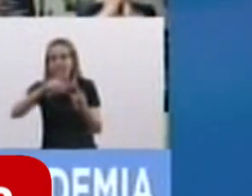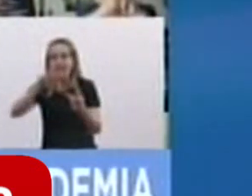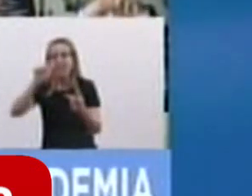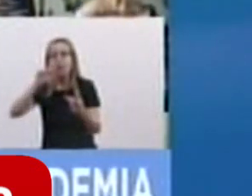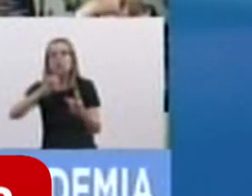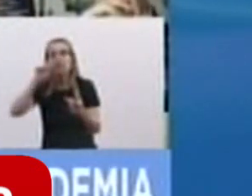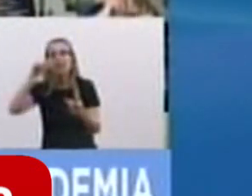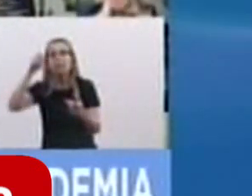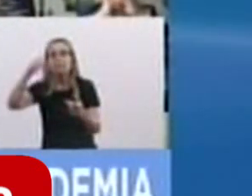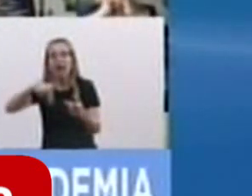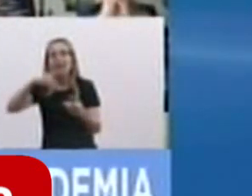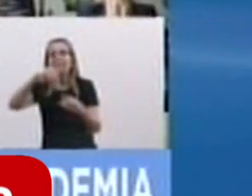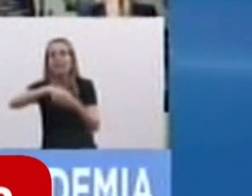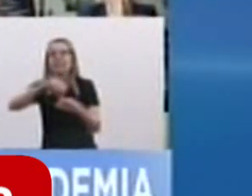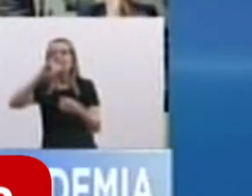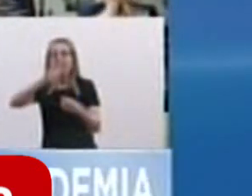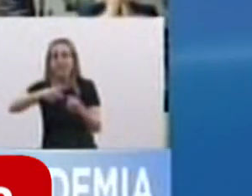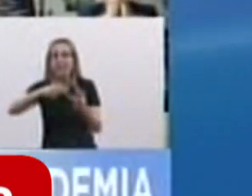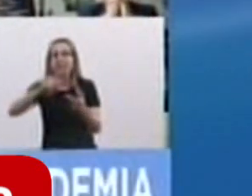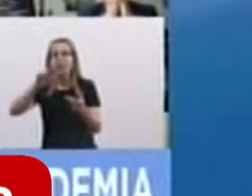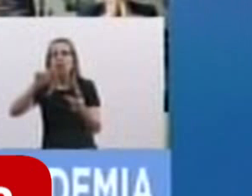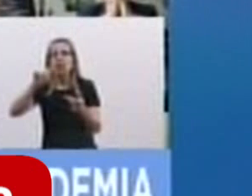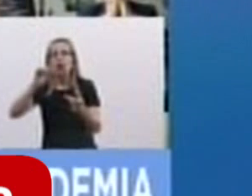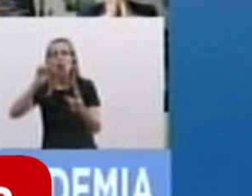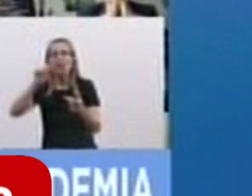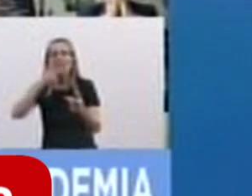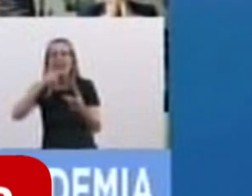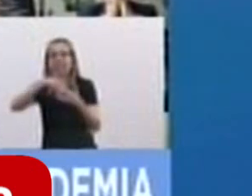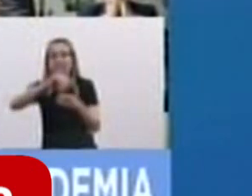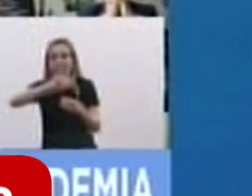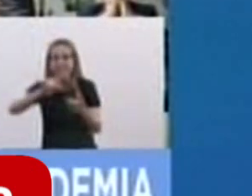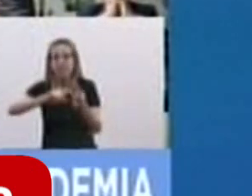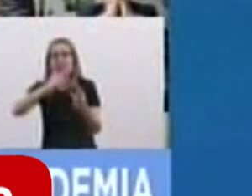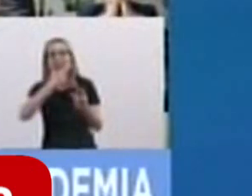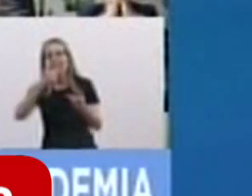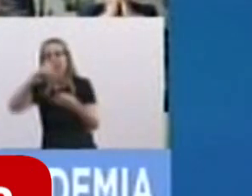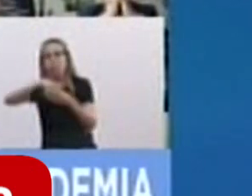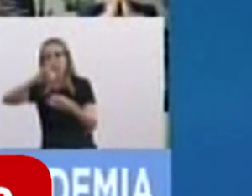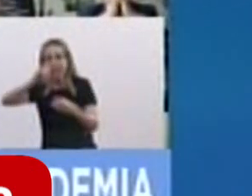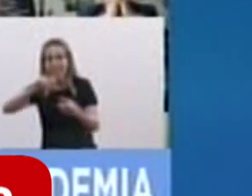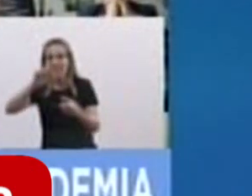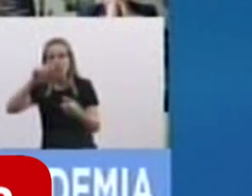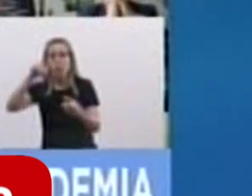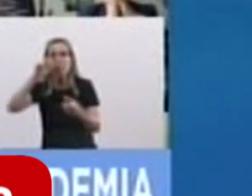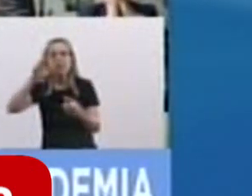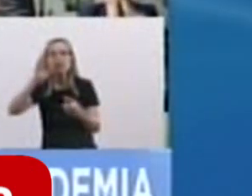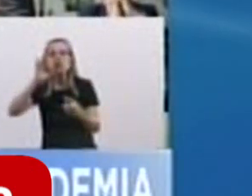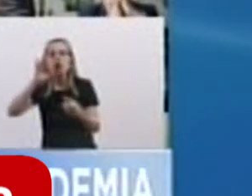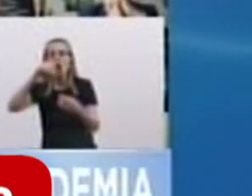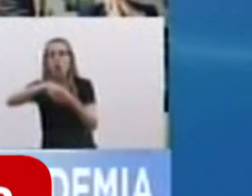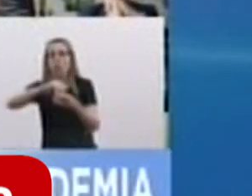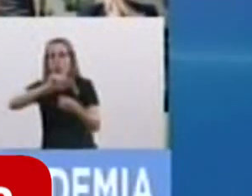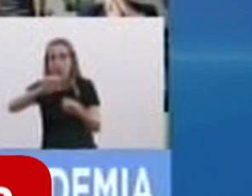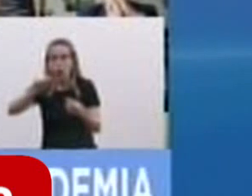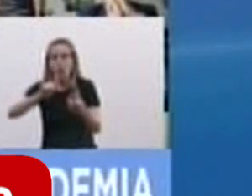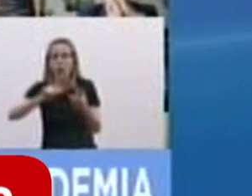Rodas afirmativo, Rodríguez afirmativo, Rodríguez Machado negativo, Rodríguez afirmativo, Romero